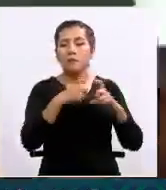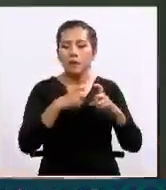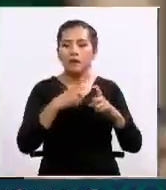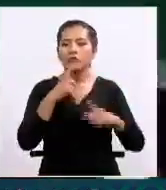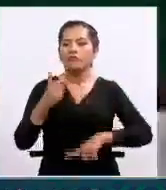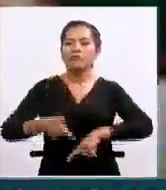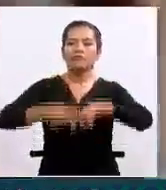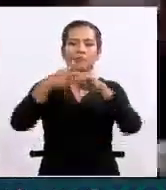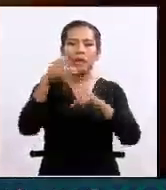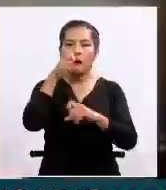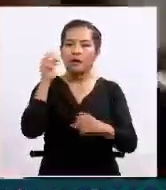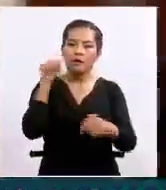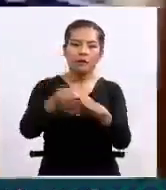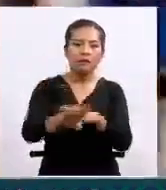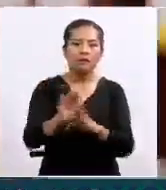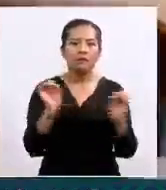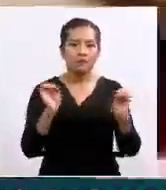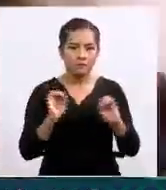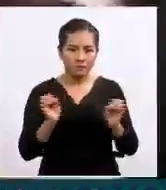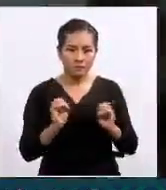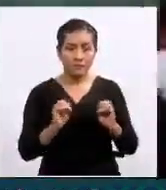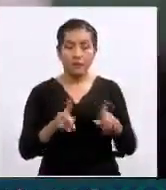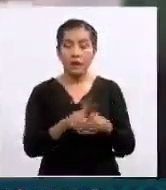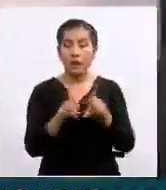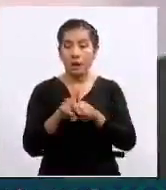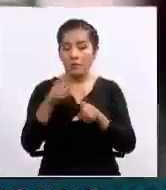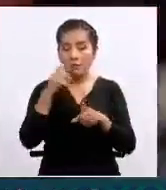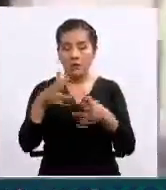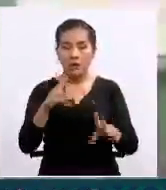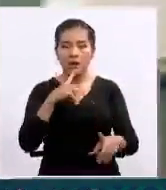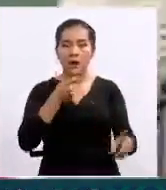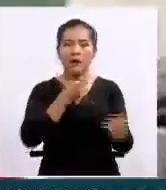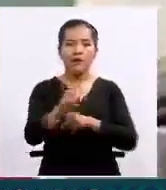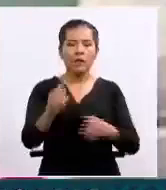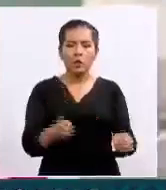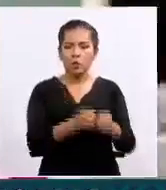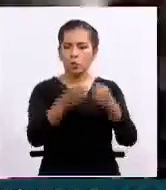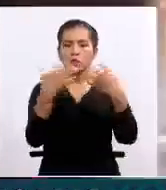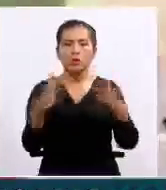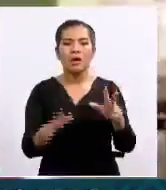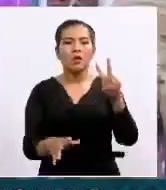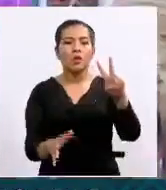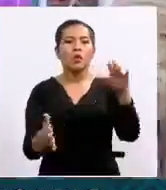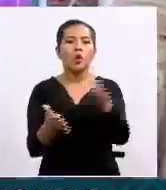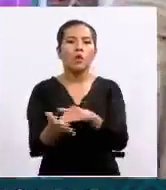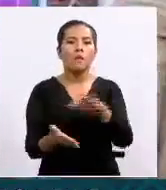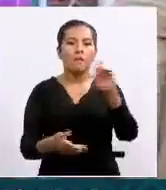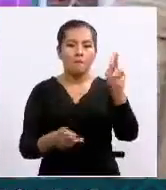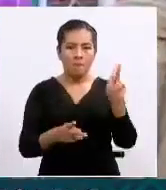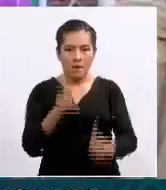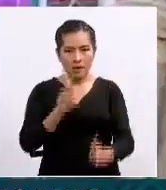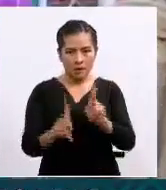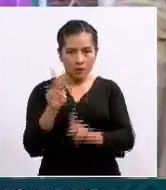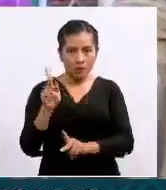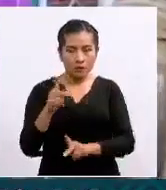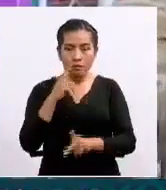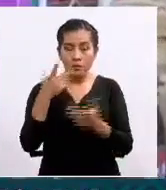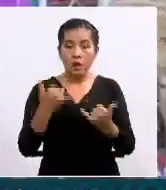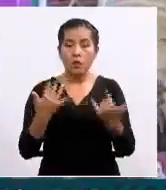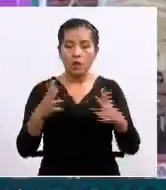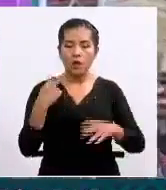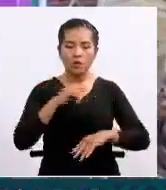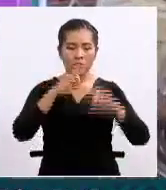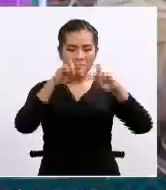del artista Nodal. Manifestó además que se trata de una afectación a más de 2.000 personas. En ese sentido, hemos estado revisando